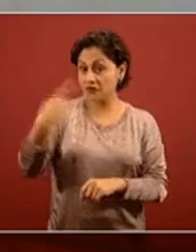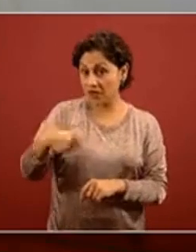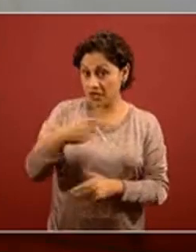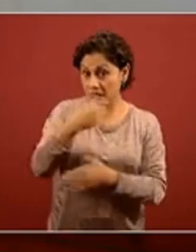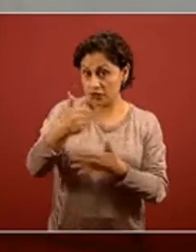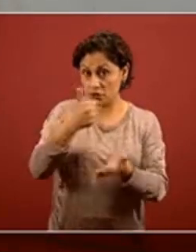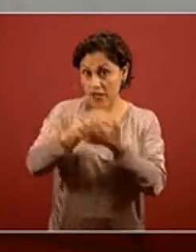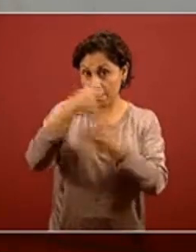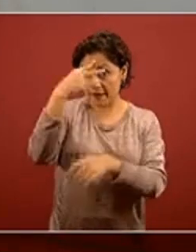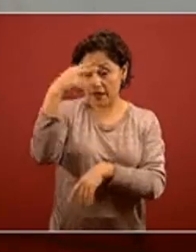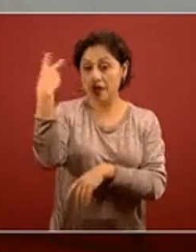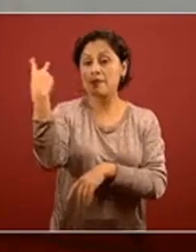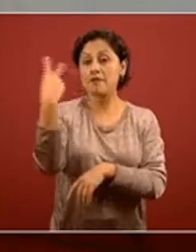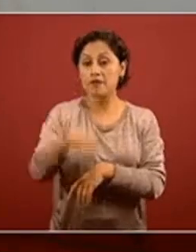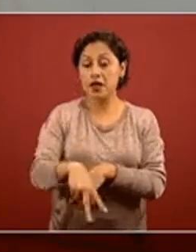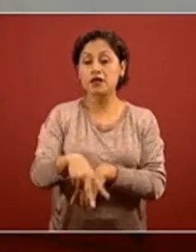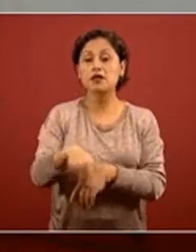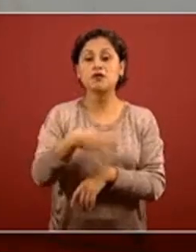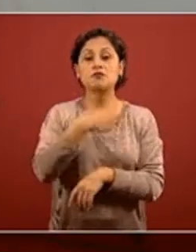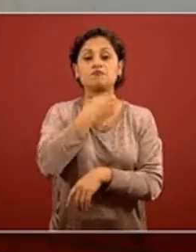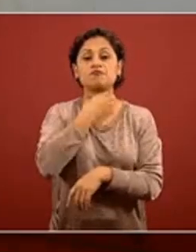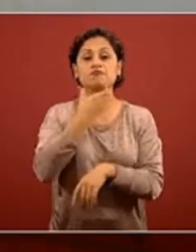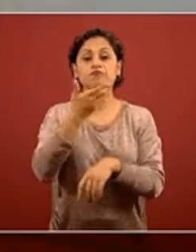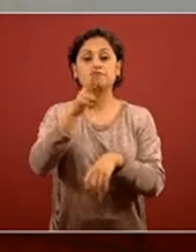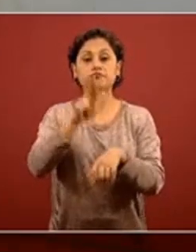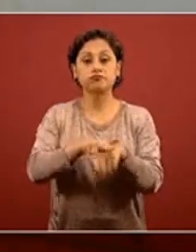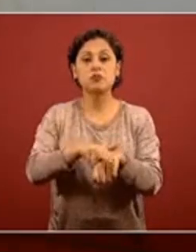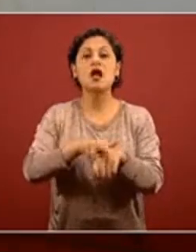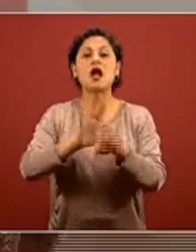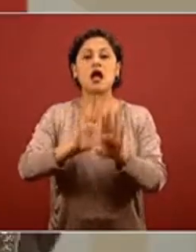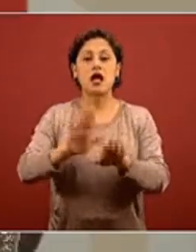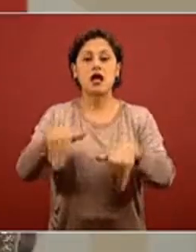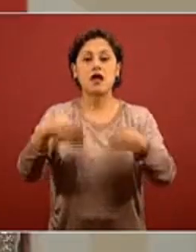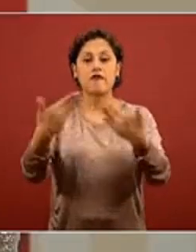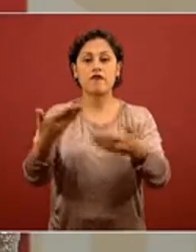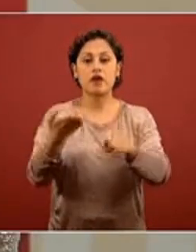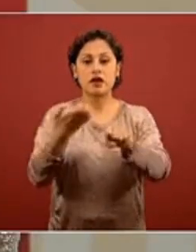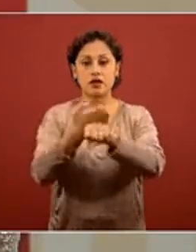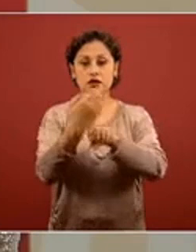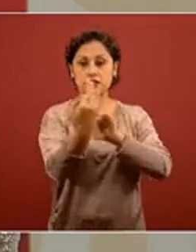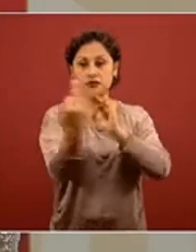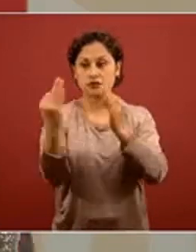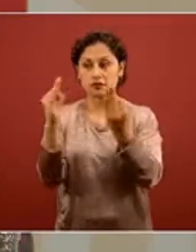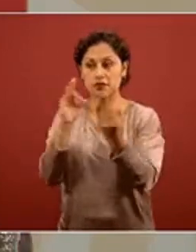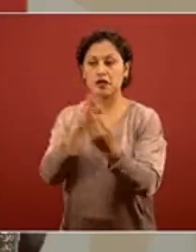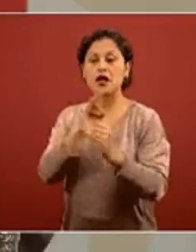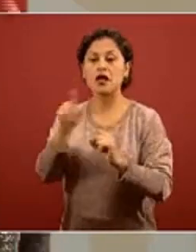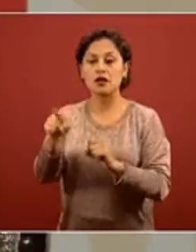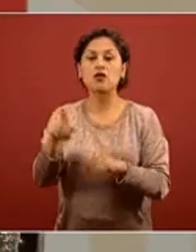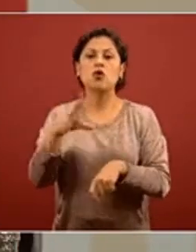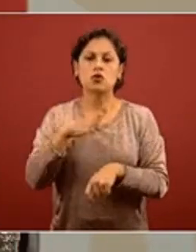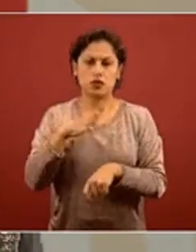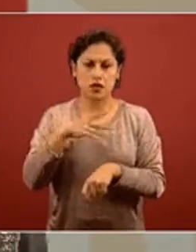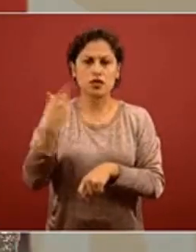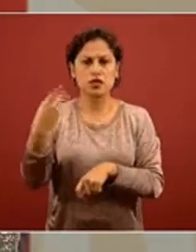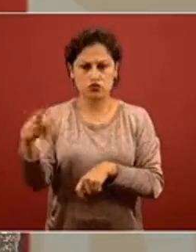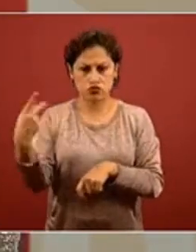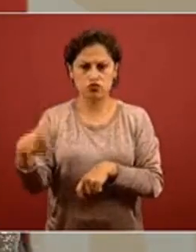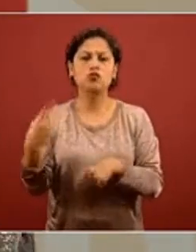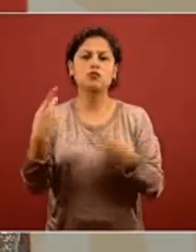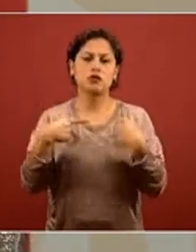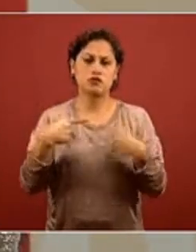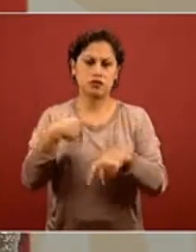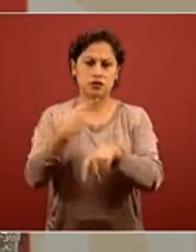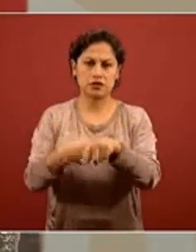punto de saturación, entonces la zona conurbada, por un lado tiene sus propias necesidades, pero también se puede convertir en